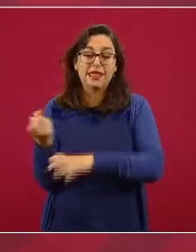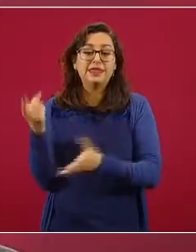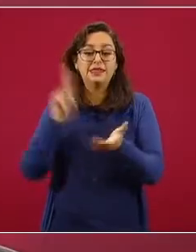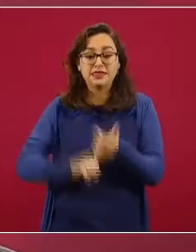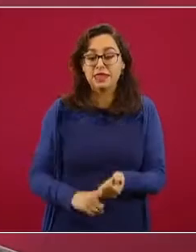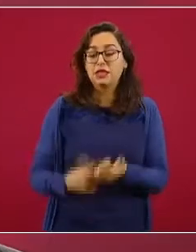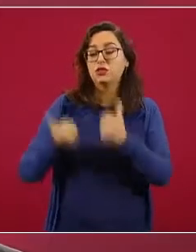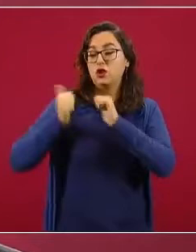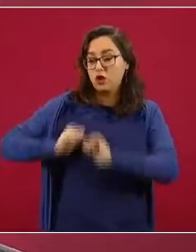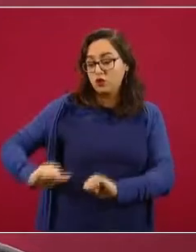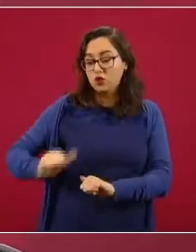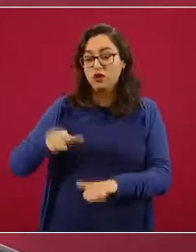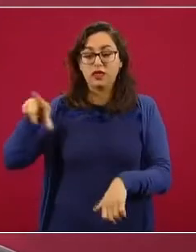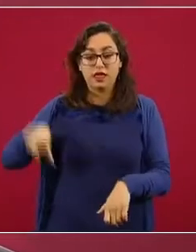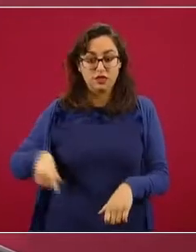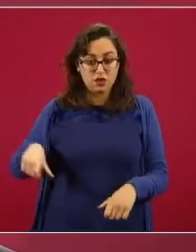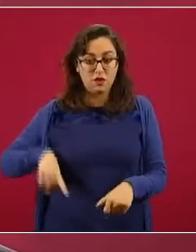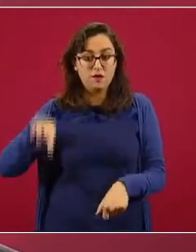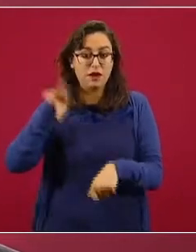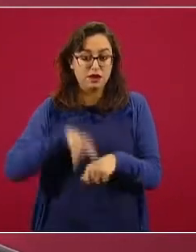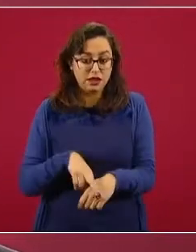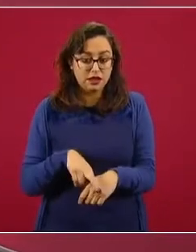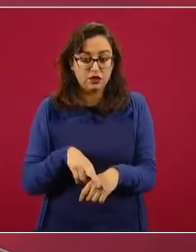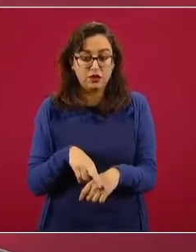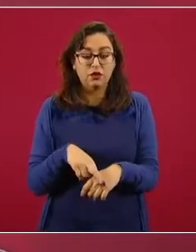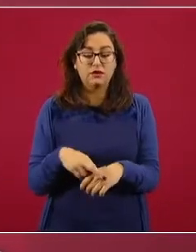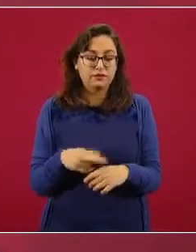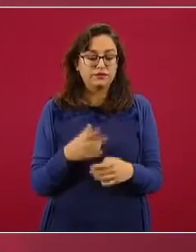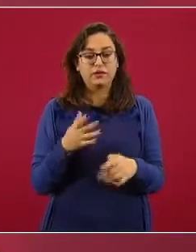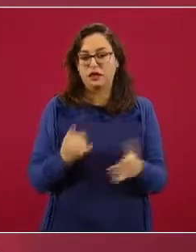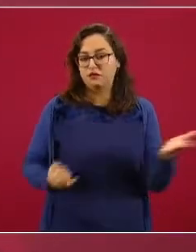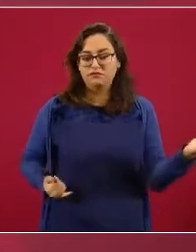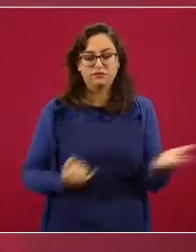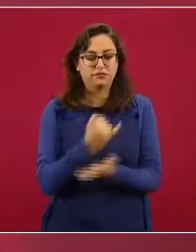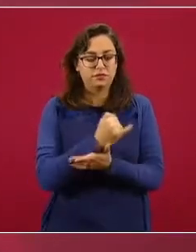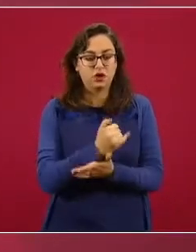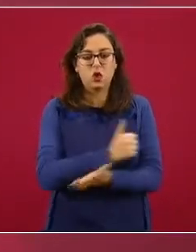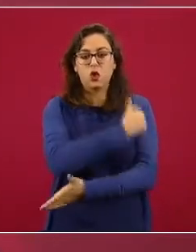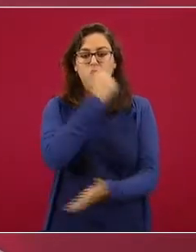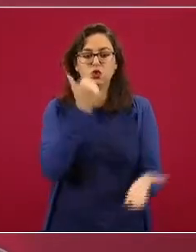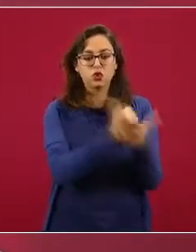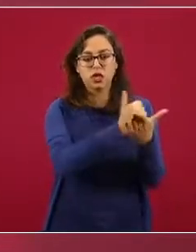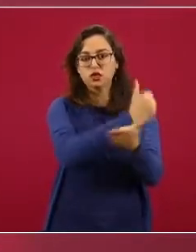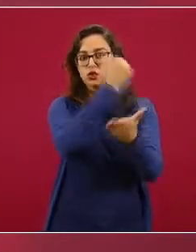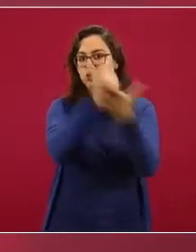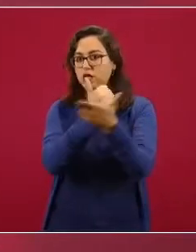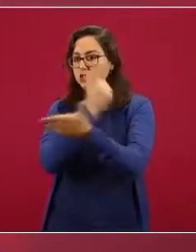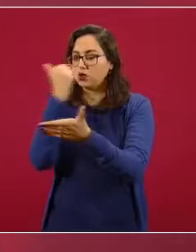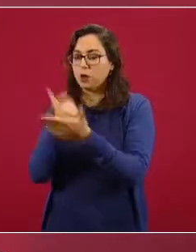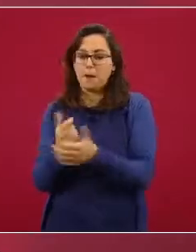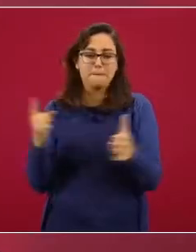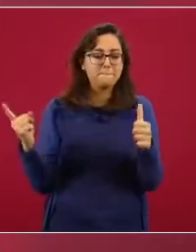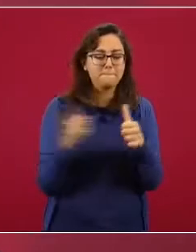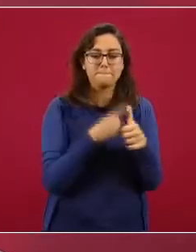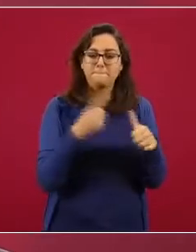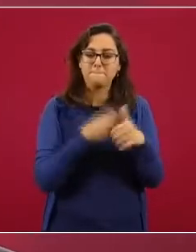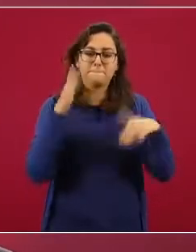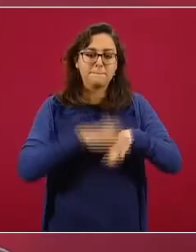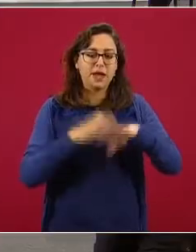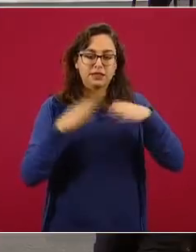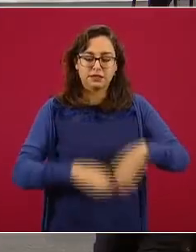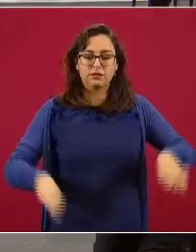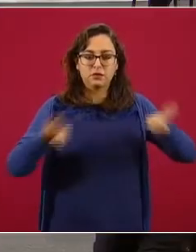sanitaria estatal definió en qué ciudades estaban estos hospitales para priorizarlos como centros de